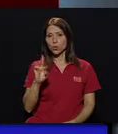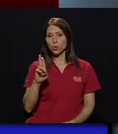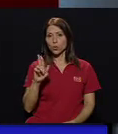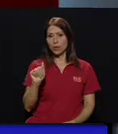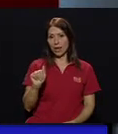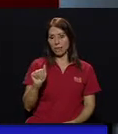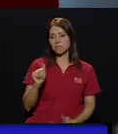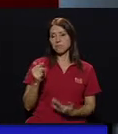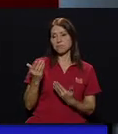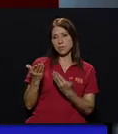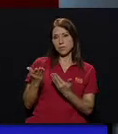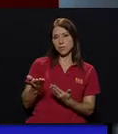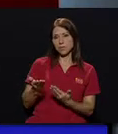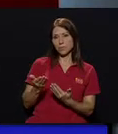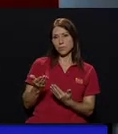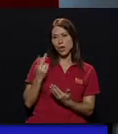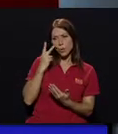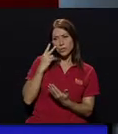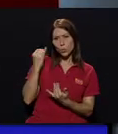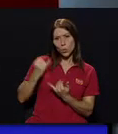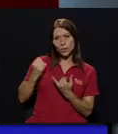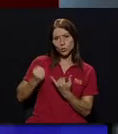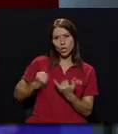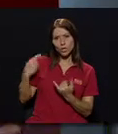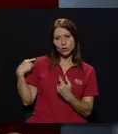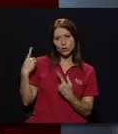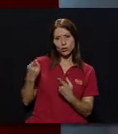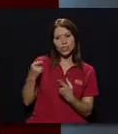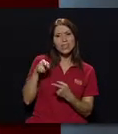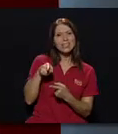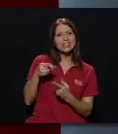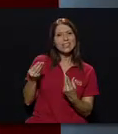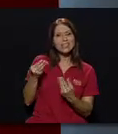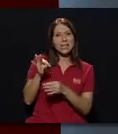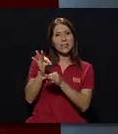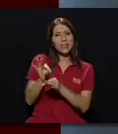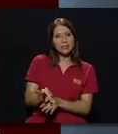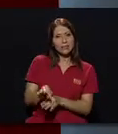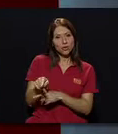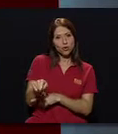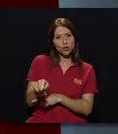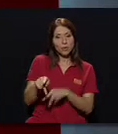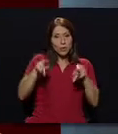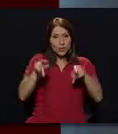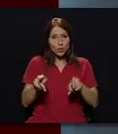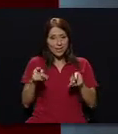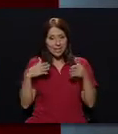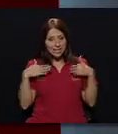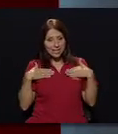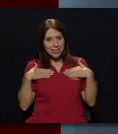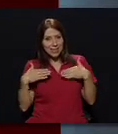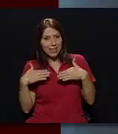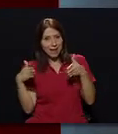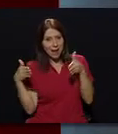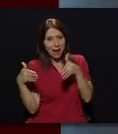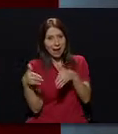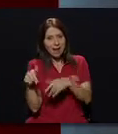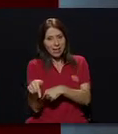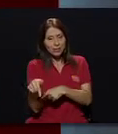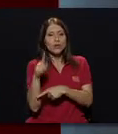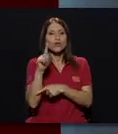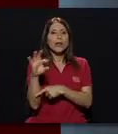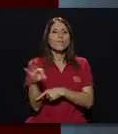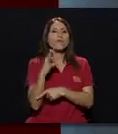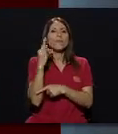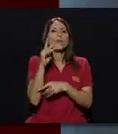he visto en los últimos años, es una tradición. Digamos, los apicultores tienen como una forma bastante tradicional de manejar